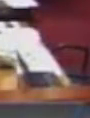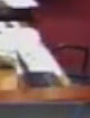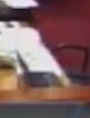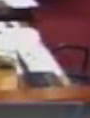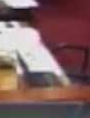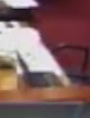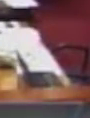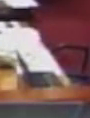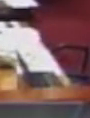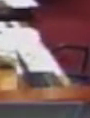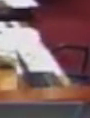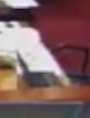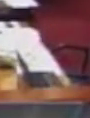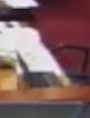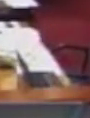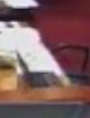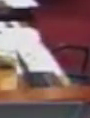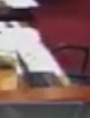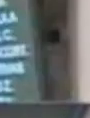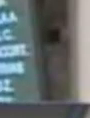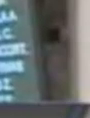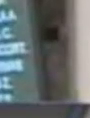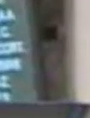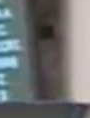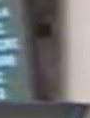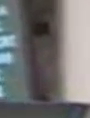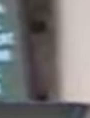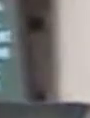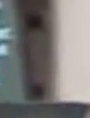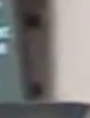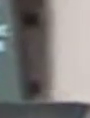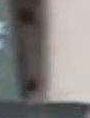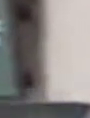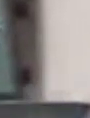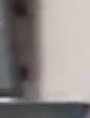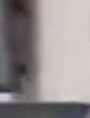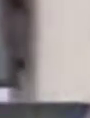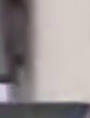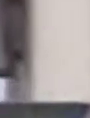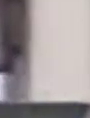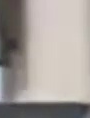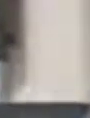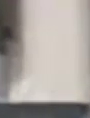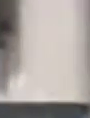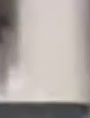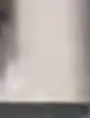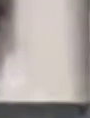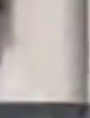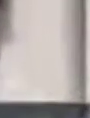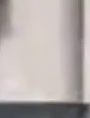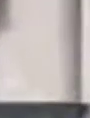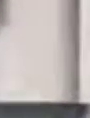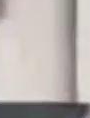sustitutorio promovido por la Comisión de la Mujer y por la iniciativa del Grupo Parlamentario Nacionalista Gana